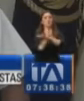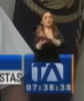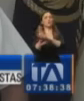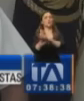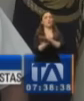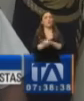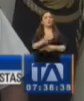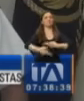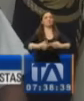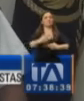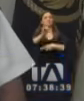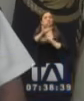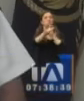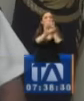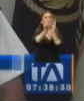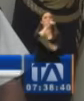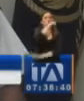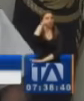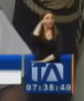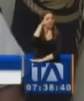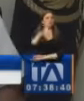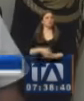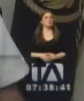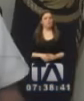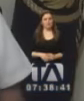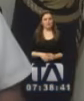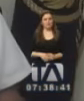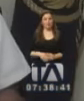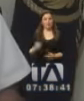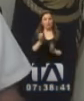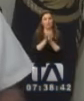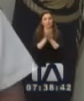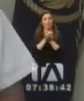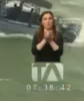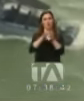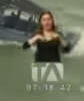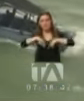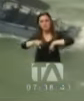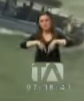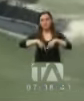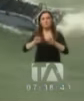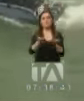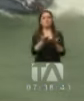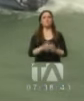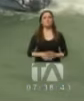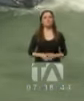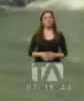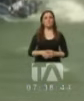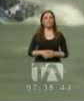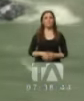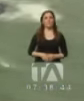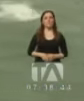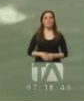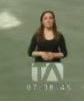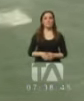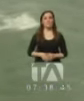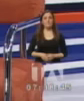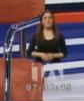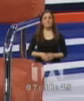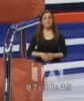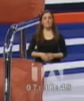el narcotráfico, para ser utilizadas tanto como para transporte y logística. Desde Esmeraldas, Carlos Chamorro, 24